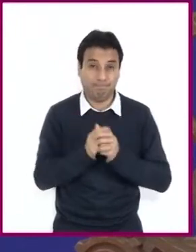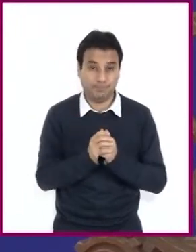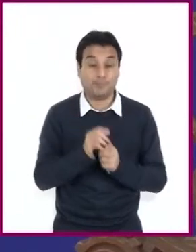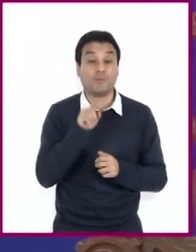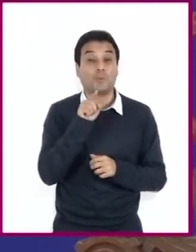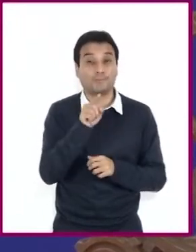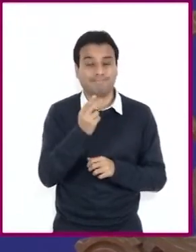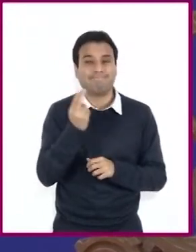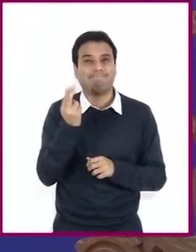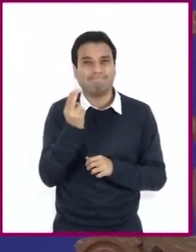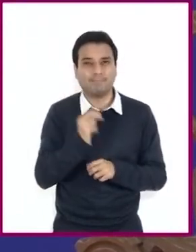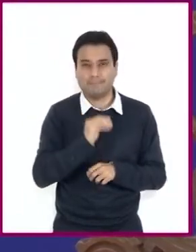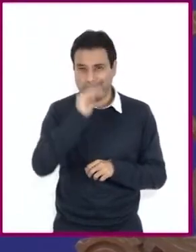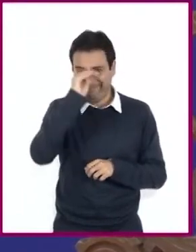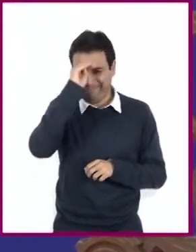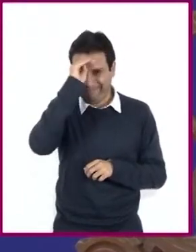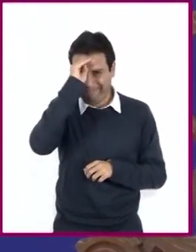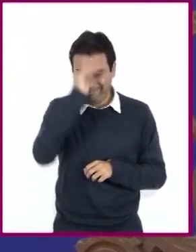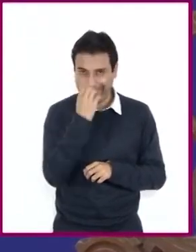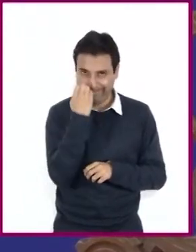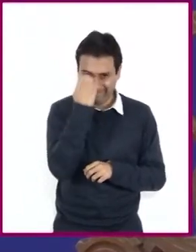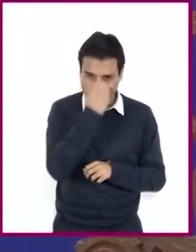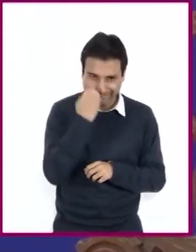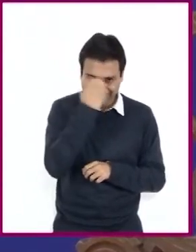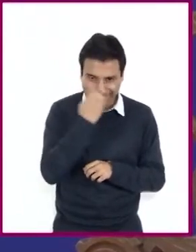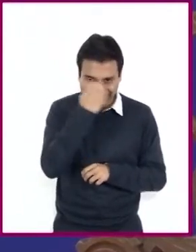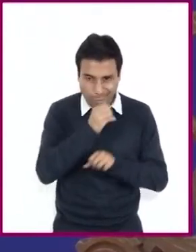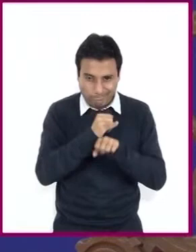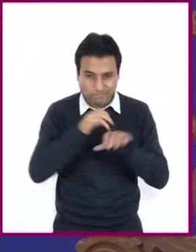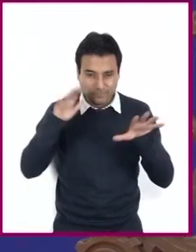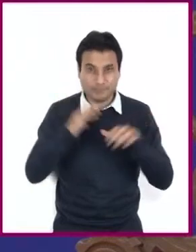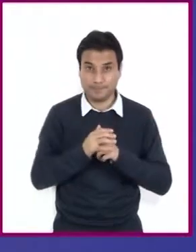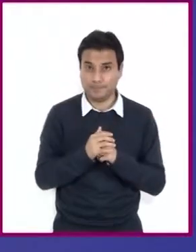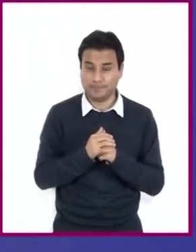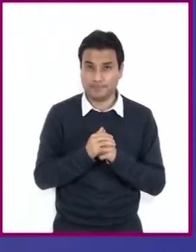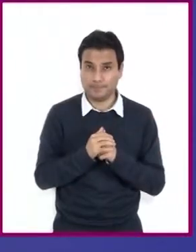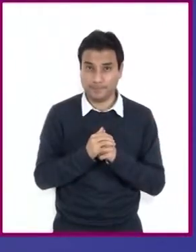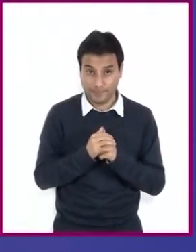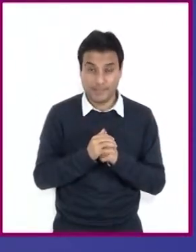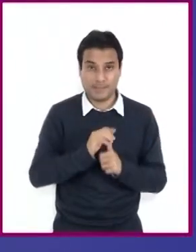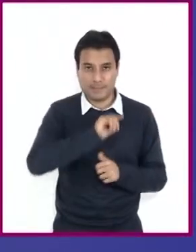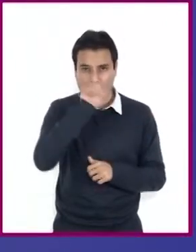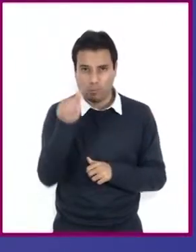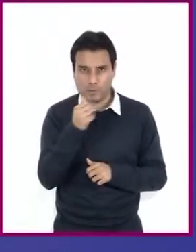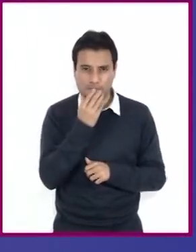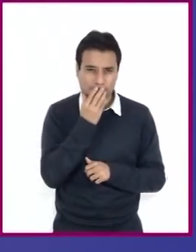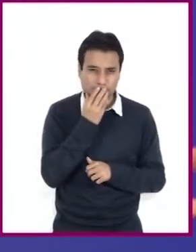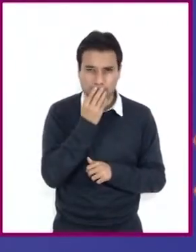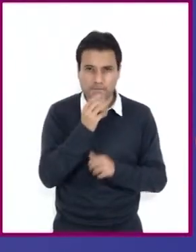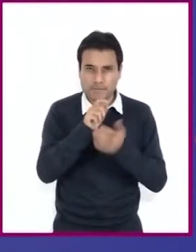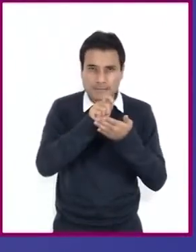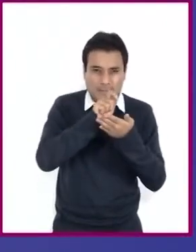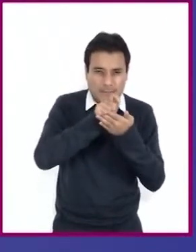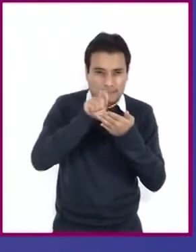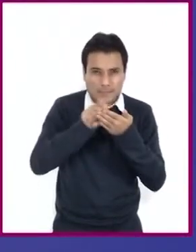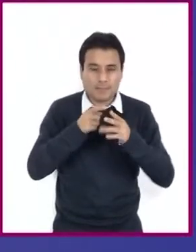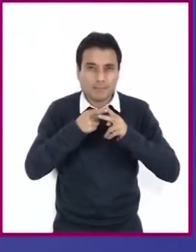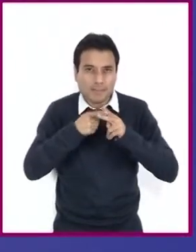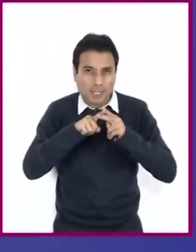tendrán que reflexionar sobre el análisis de la información que obtuvieron y decidir cuál escribirán en la